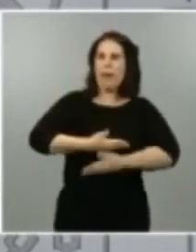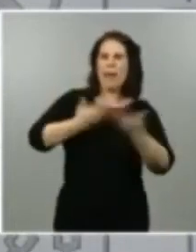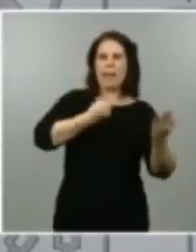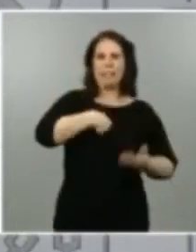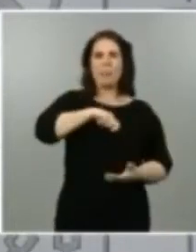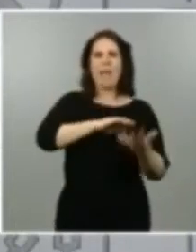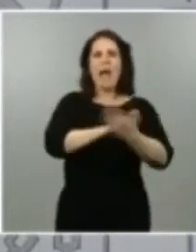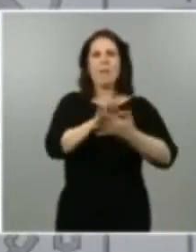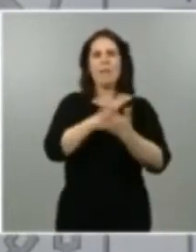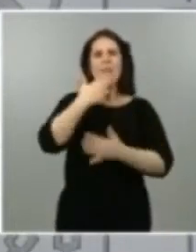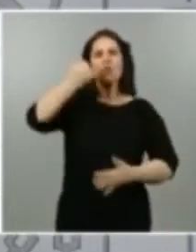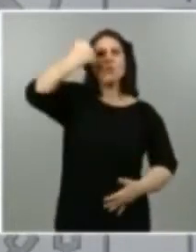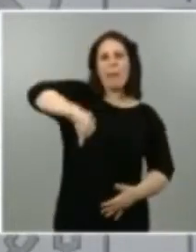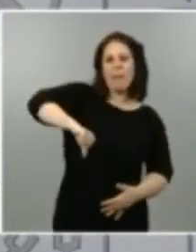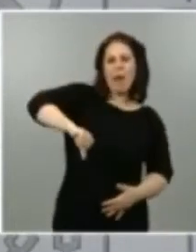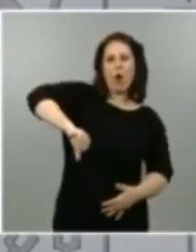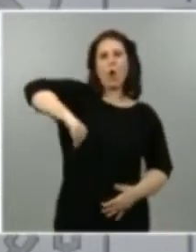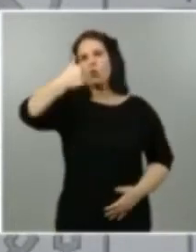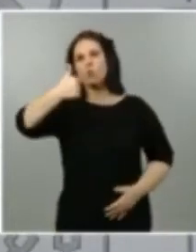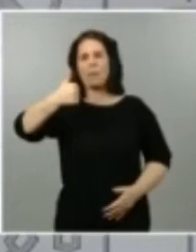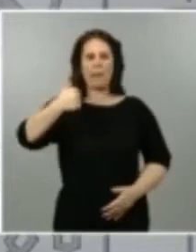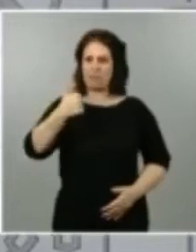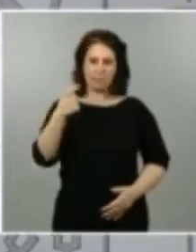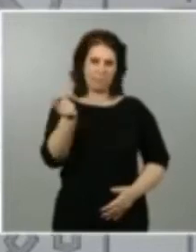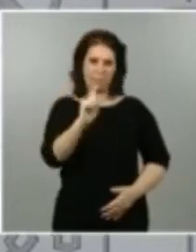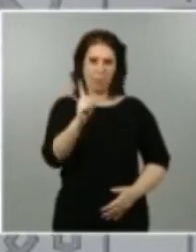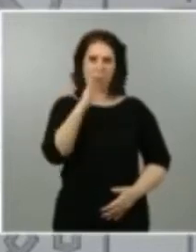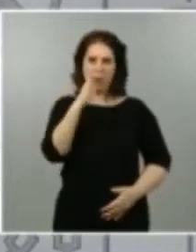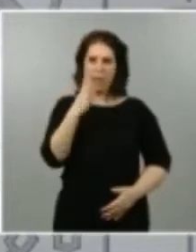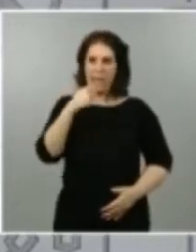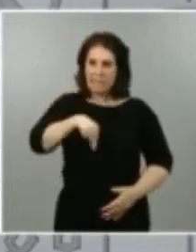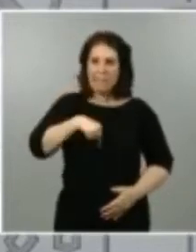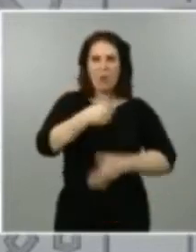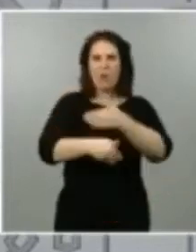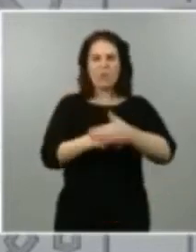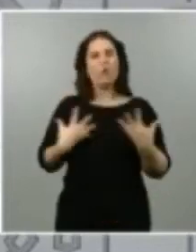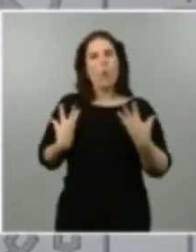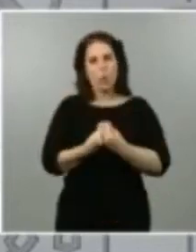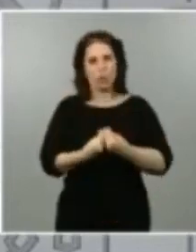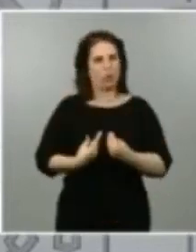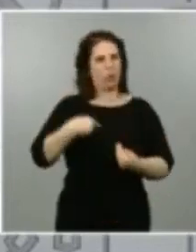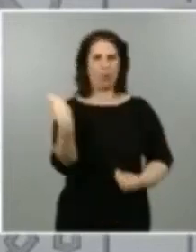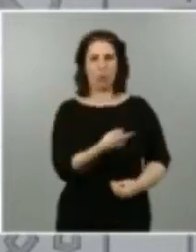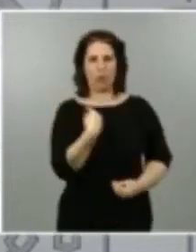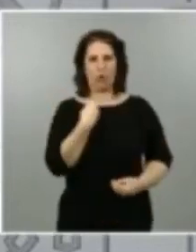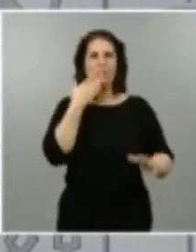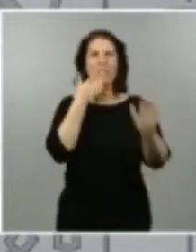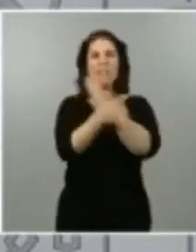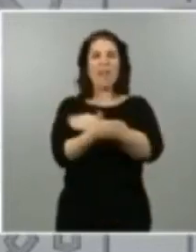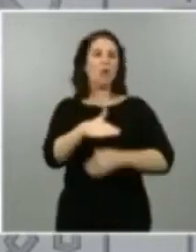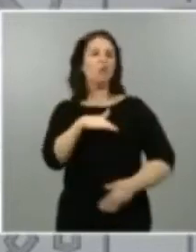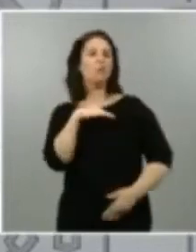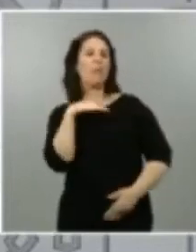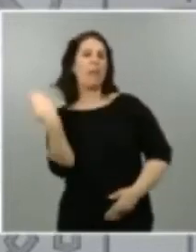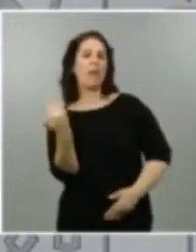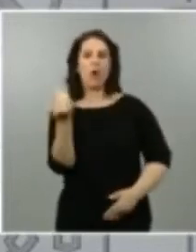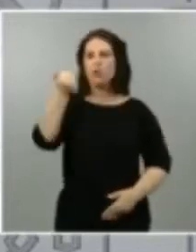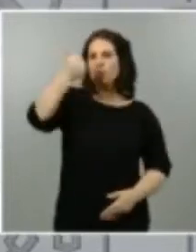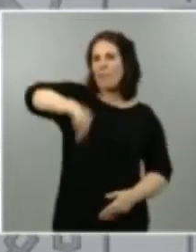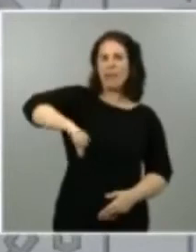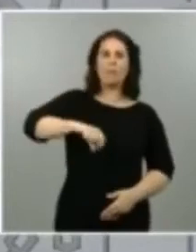juntos se suspende uno solo suspendemos todos por tanto yo creo que tenemos que tener mucho cuidado con algunas de las expresiones que utilizamos